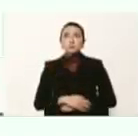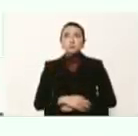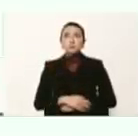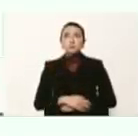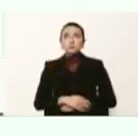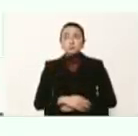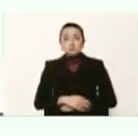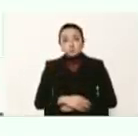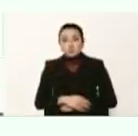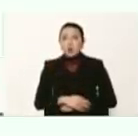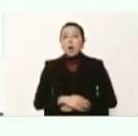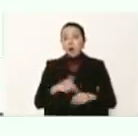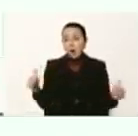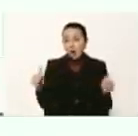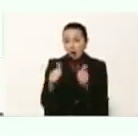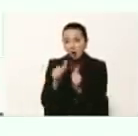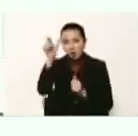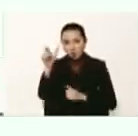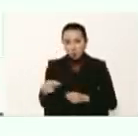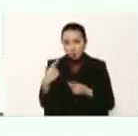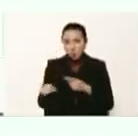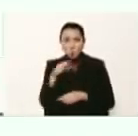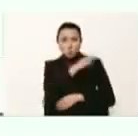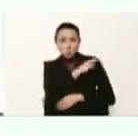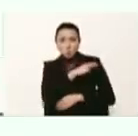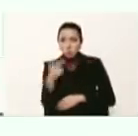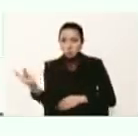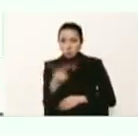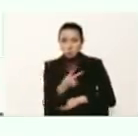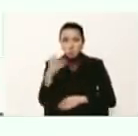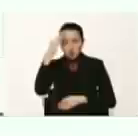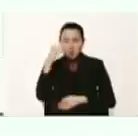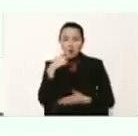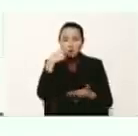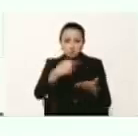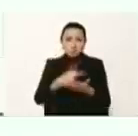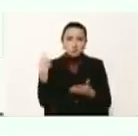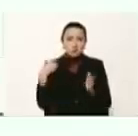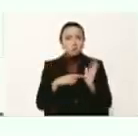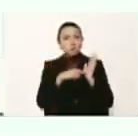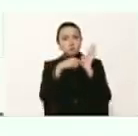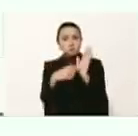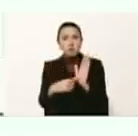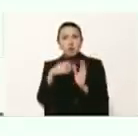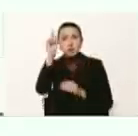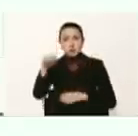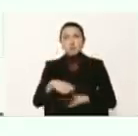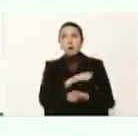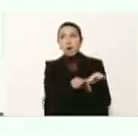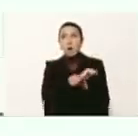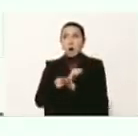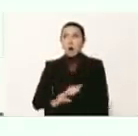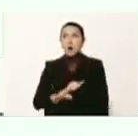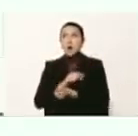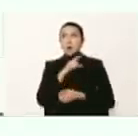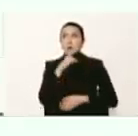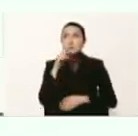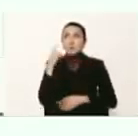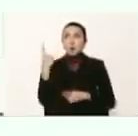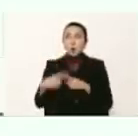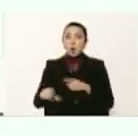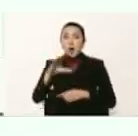El Chino. Eso ya está identificado. Y igualmente fue neutralizado alias El Calvin en la entrada de la